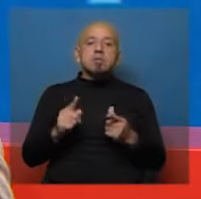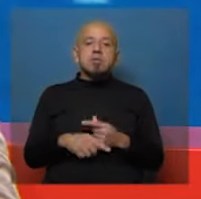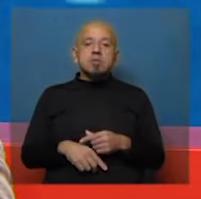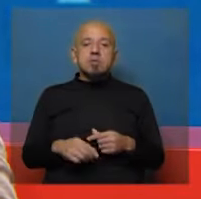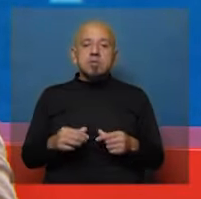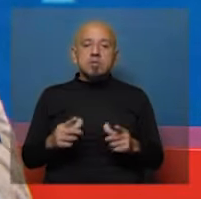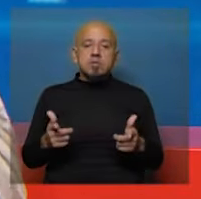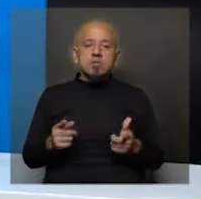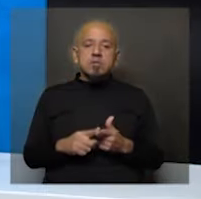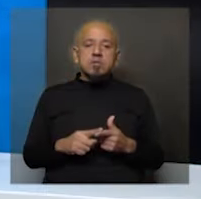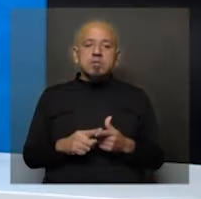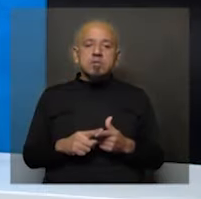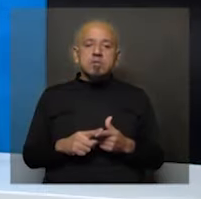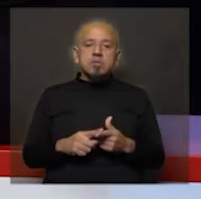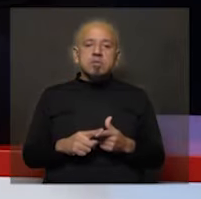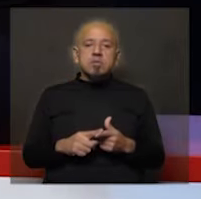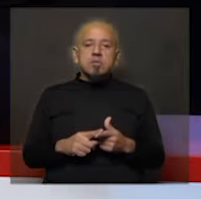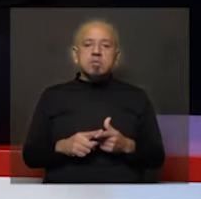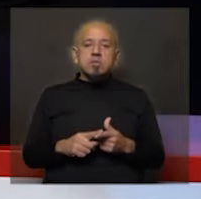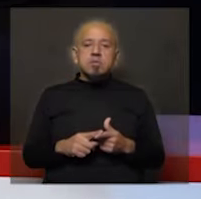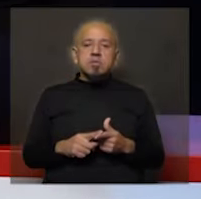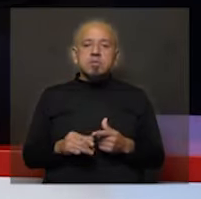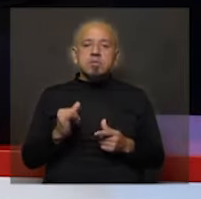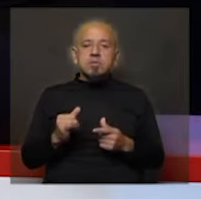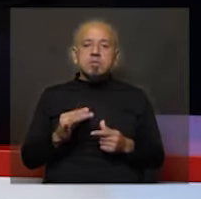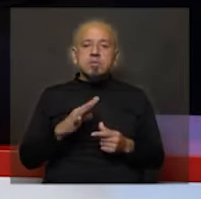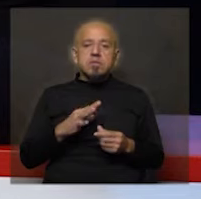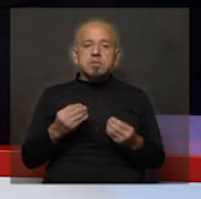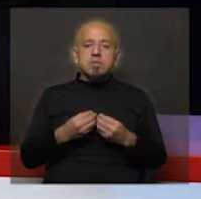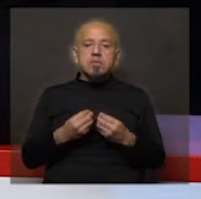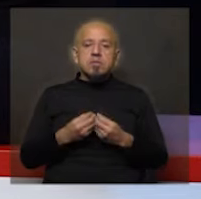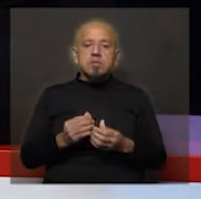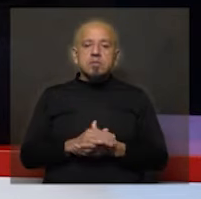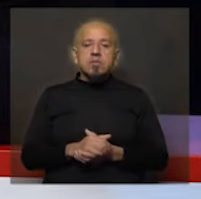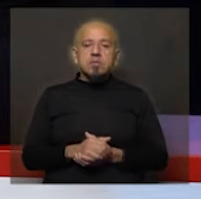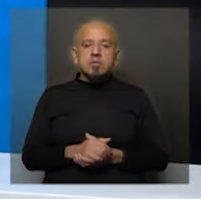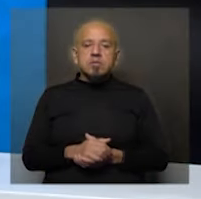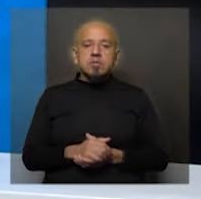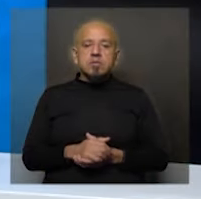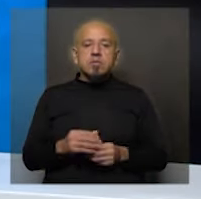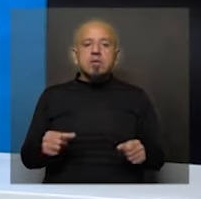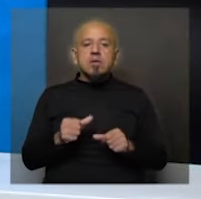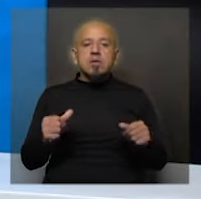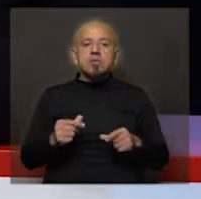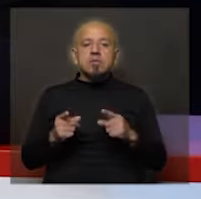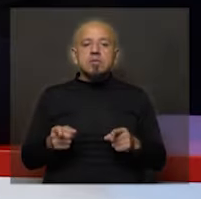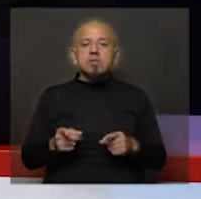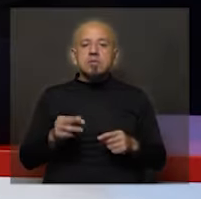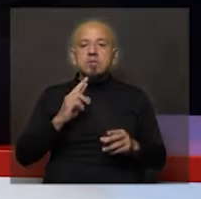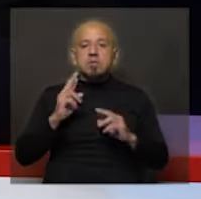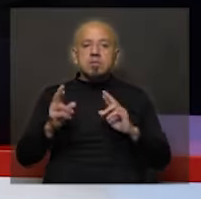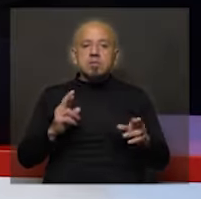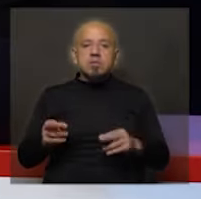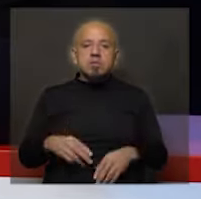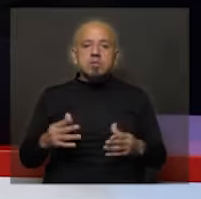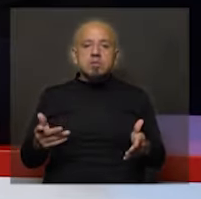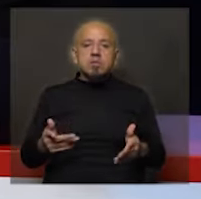pasa al revés pasa Qué hacen ustedes en esa situación y respondemos siempre porque nunca vamos a